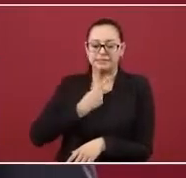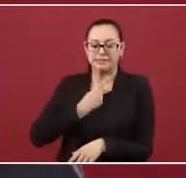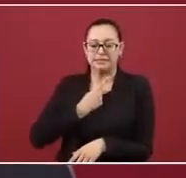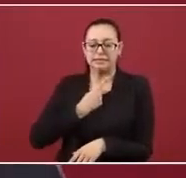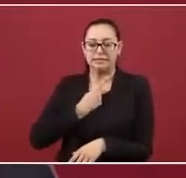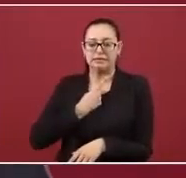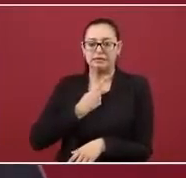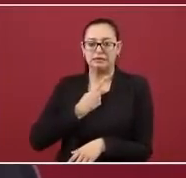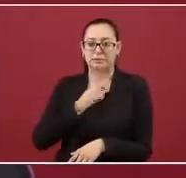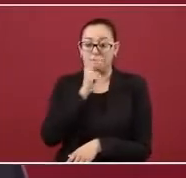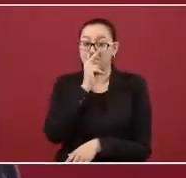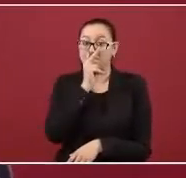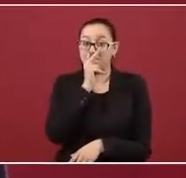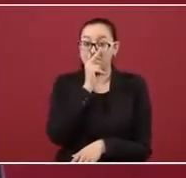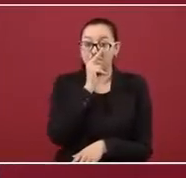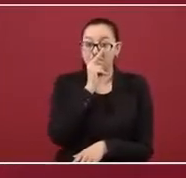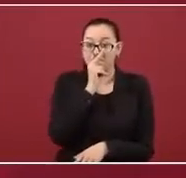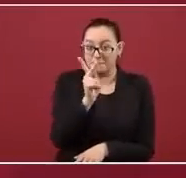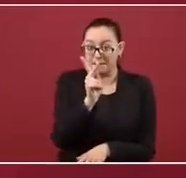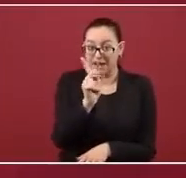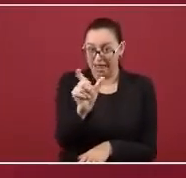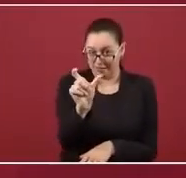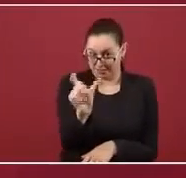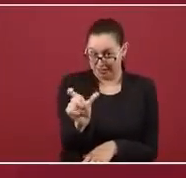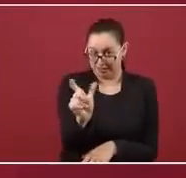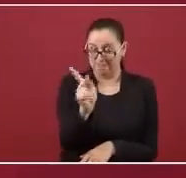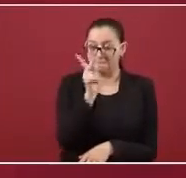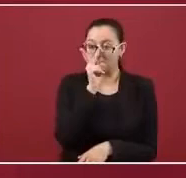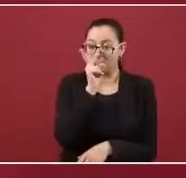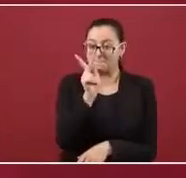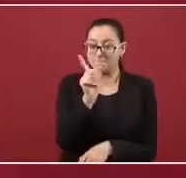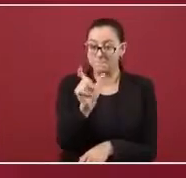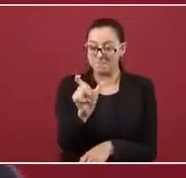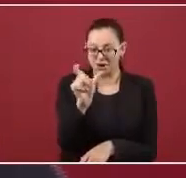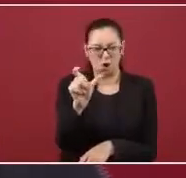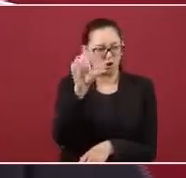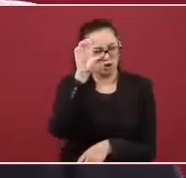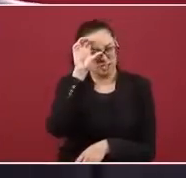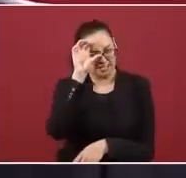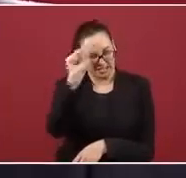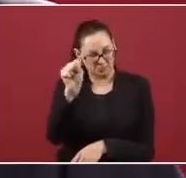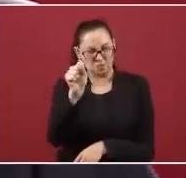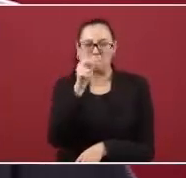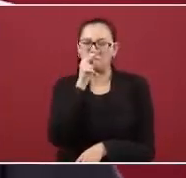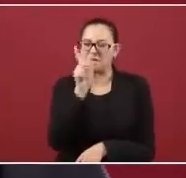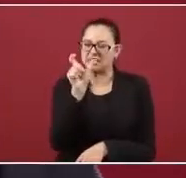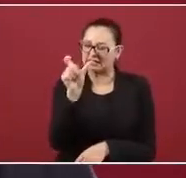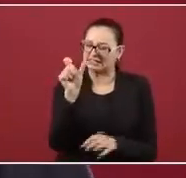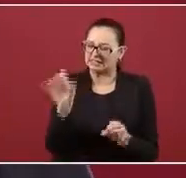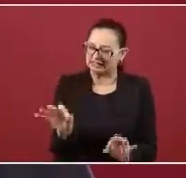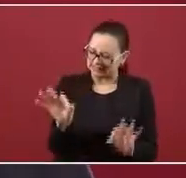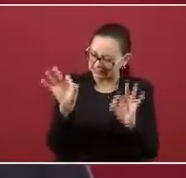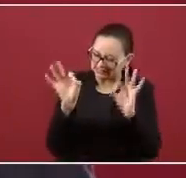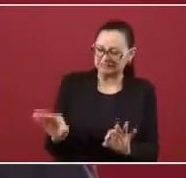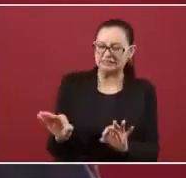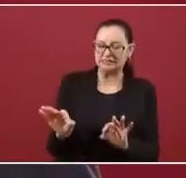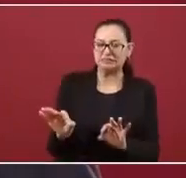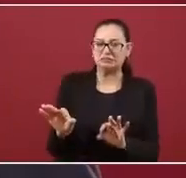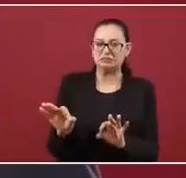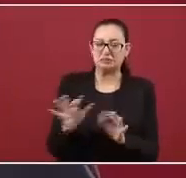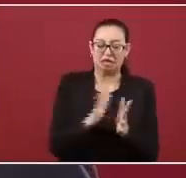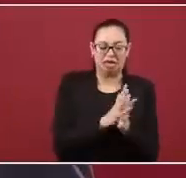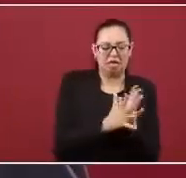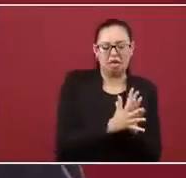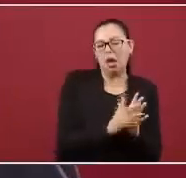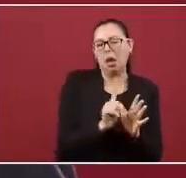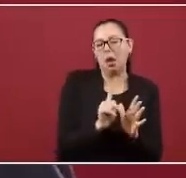adecuada, el término adecuado, el concepto que debo usar es